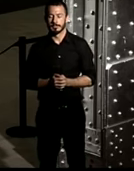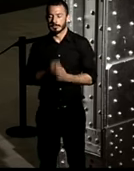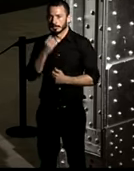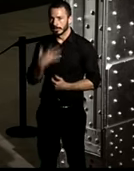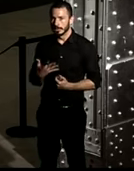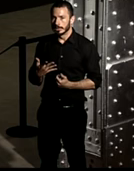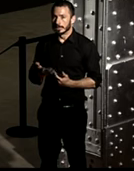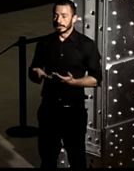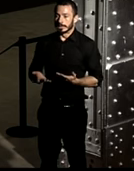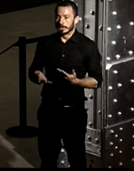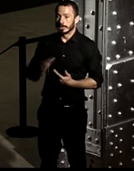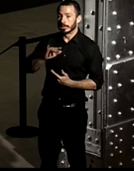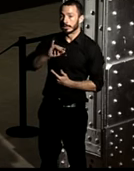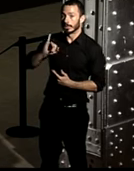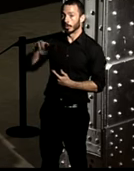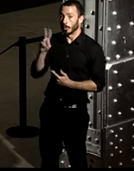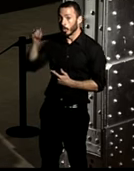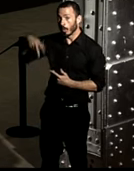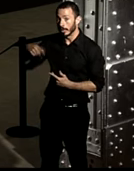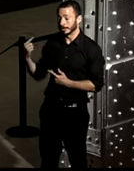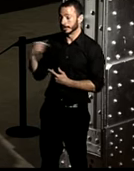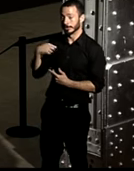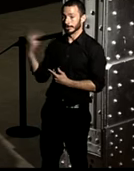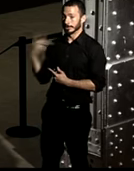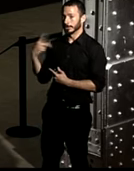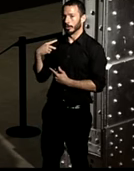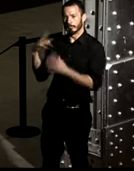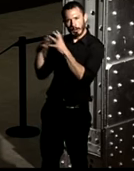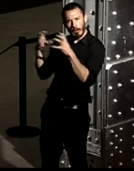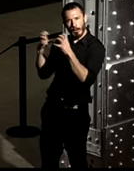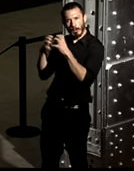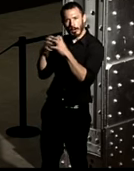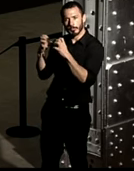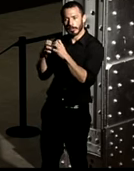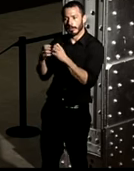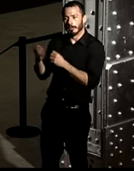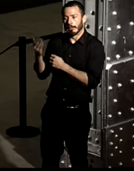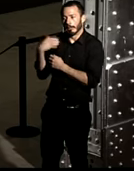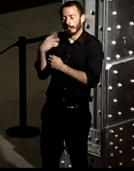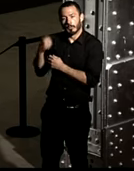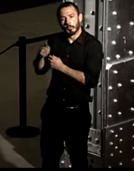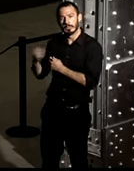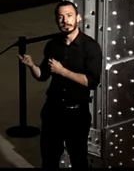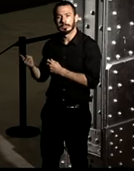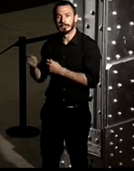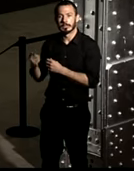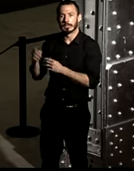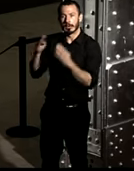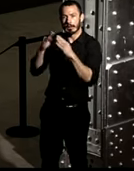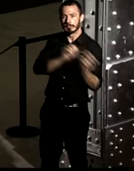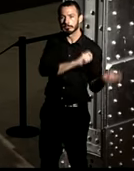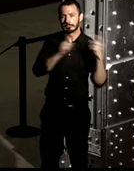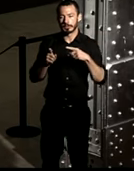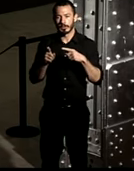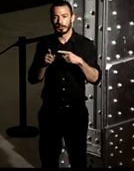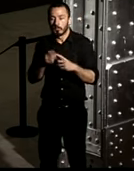Bueno, Juan y yo siempre nos hemos entendido muy bien. Hace unos meses nos cambiamos de casa, todo iba bien. Vimos